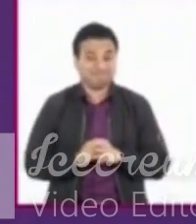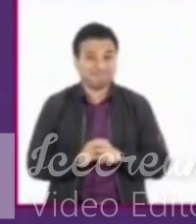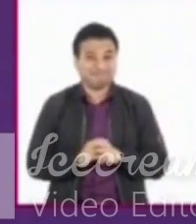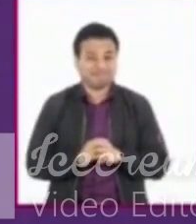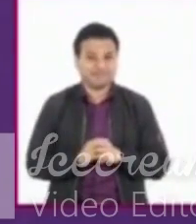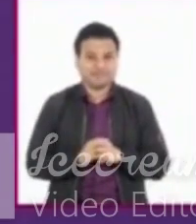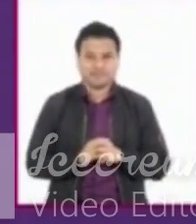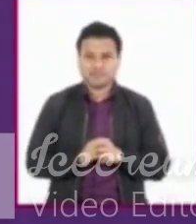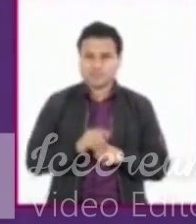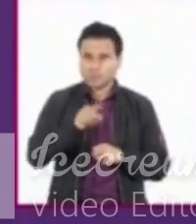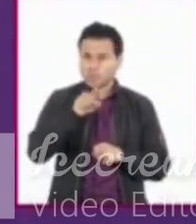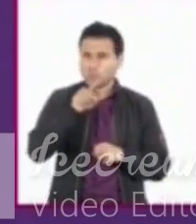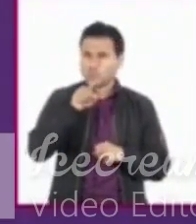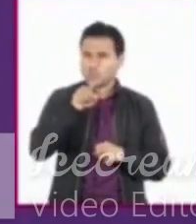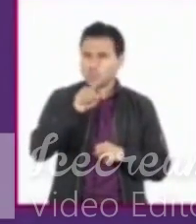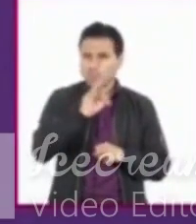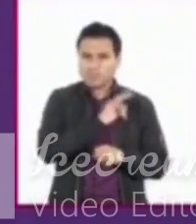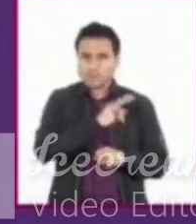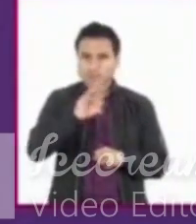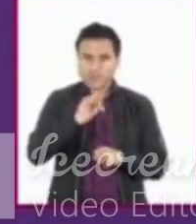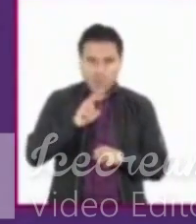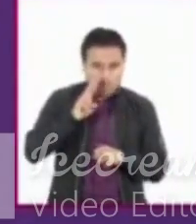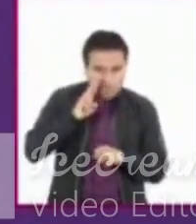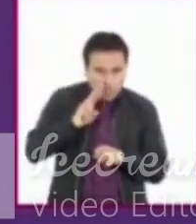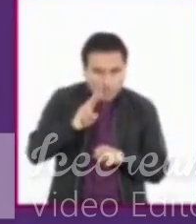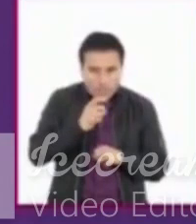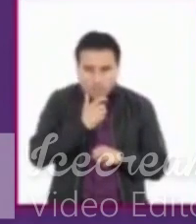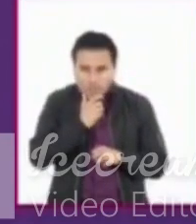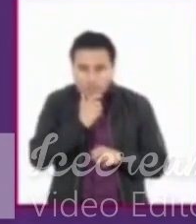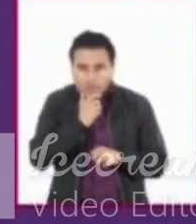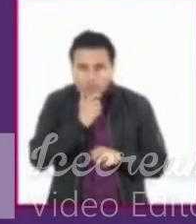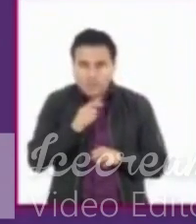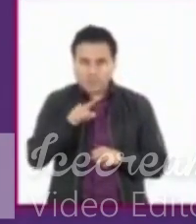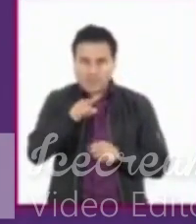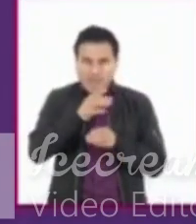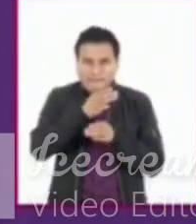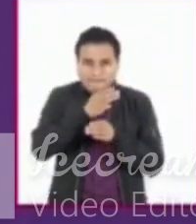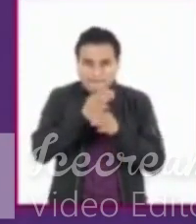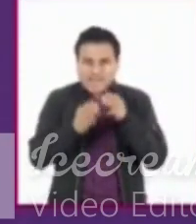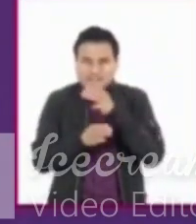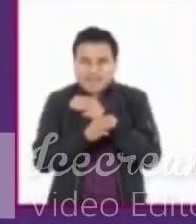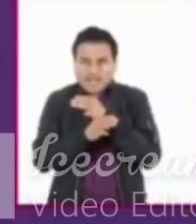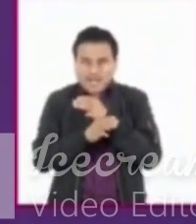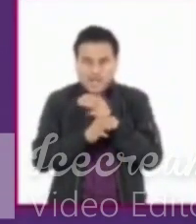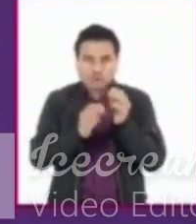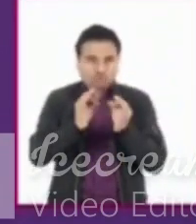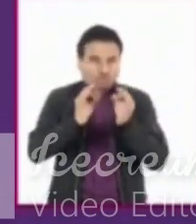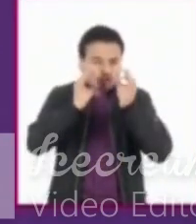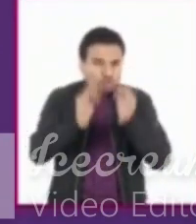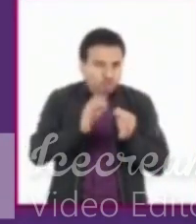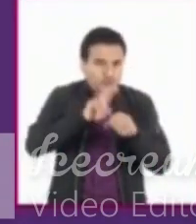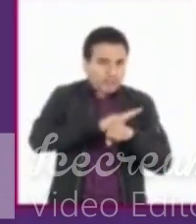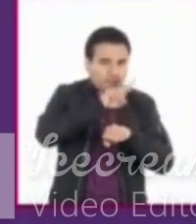¿Podrías identificar a simple vista si estos artículos están elaborados con materiales naturales o sintéticos?